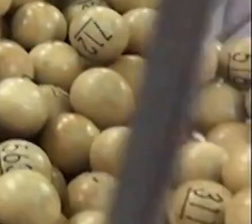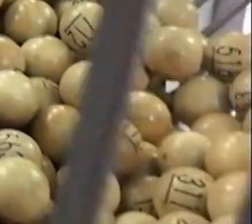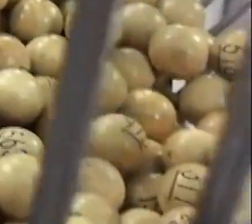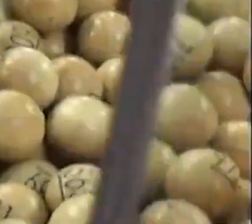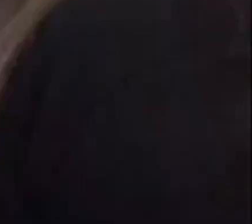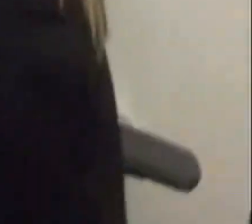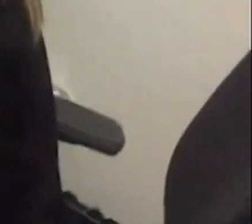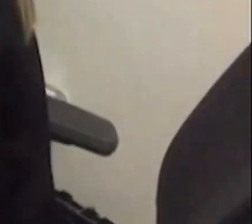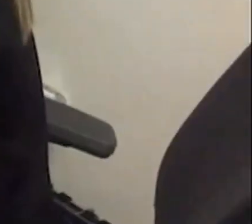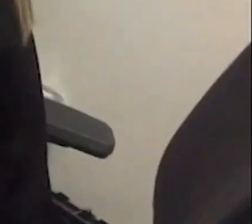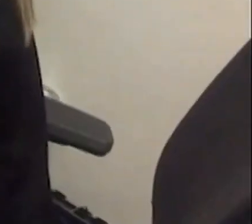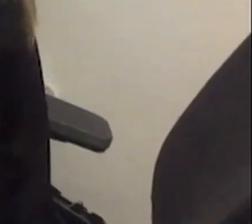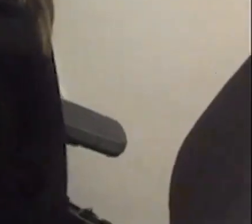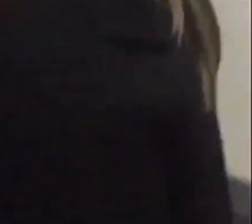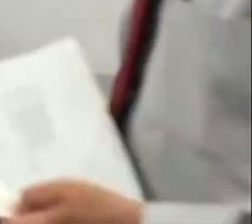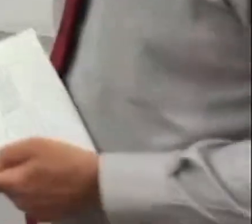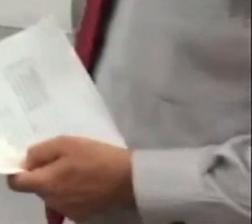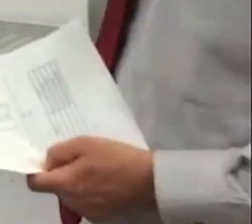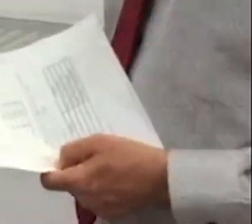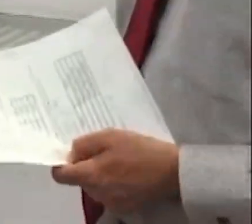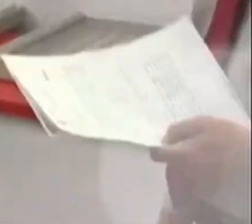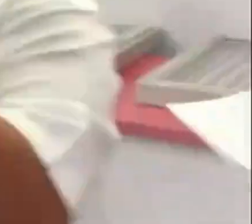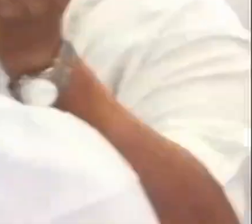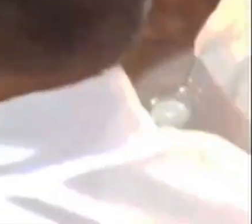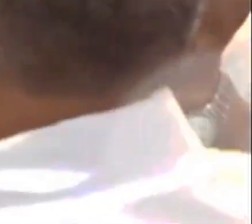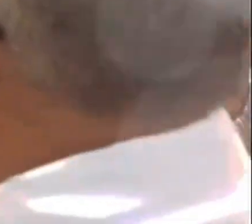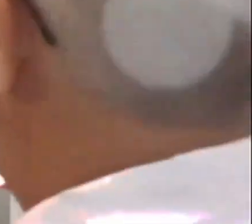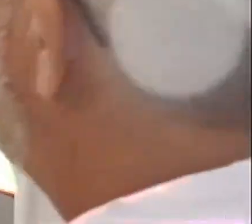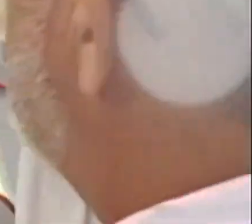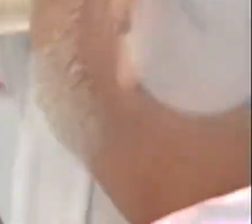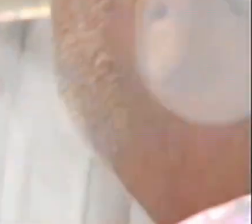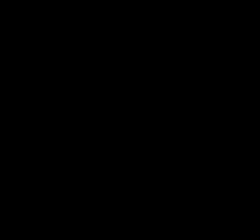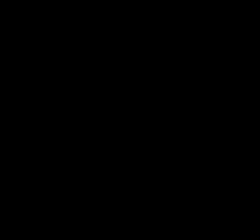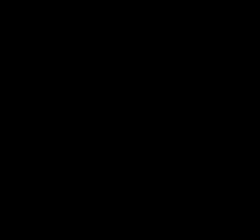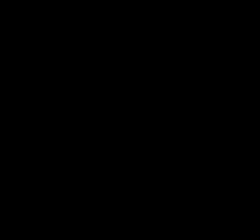Solo en 13, Costa Rica Televisión.